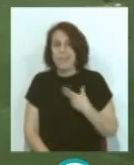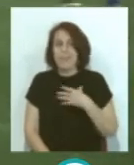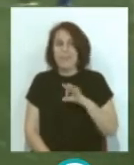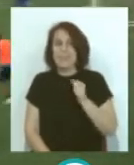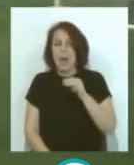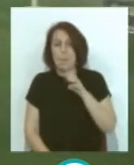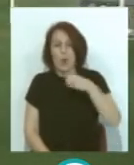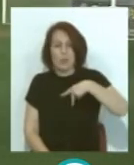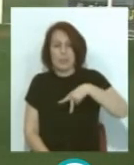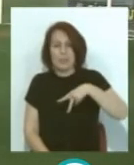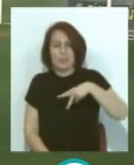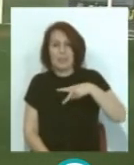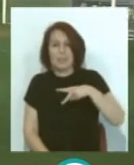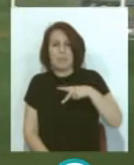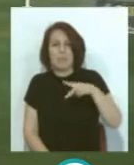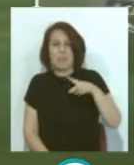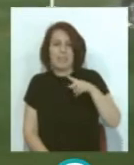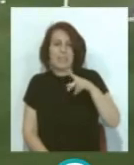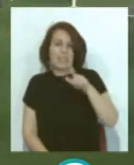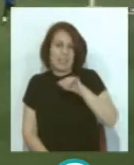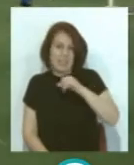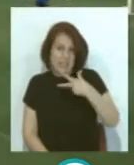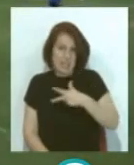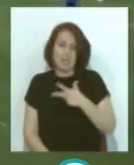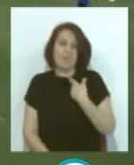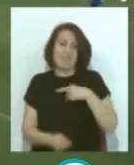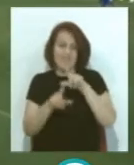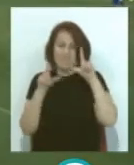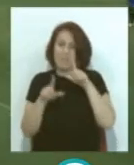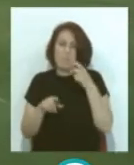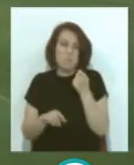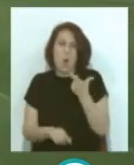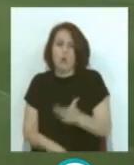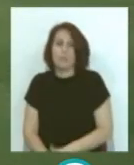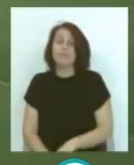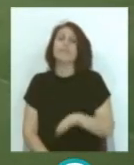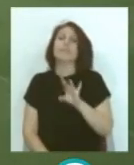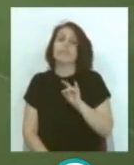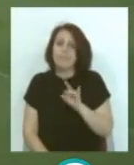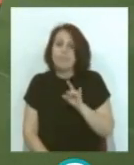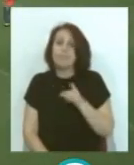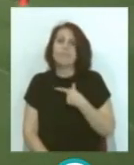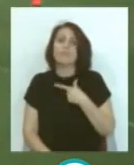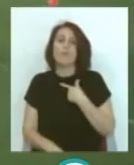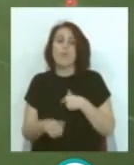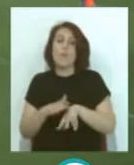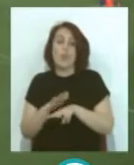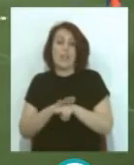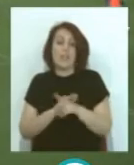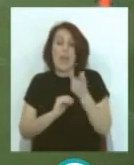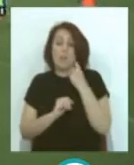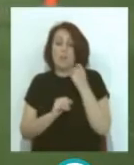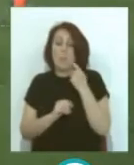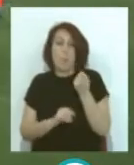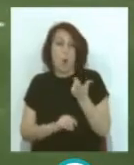Saponjic, en esta carrera por la titularidad. Sí, la verdad es que, como veníamos reclamando, los futbolistas menos habituales, en los minutos